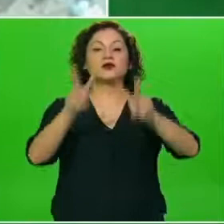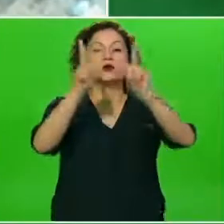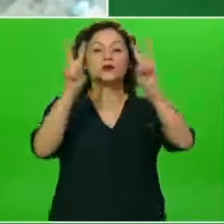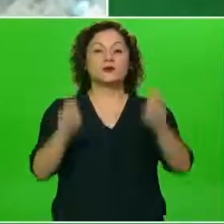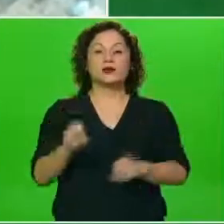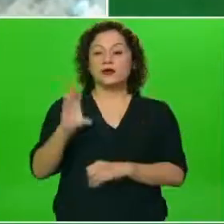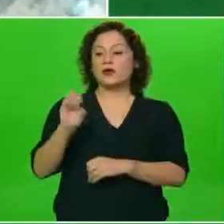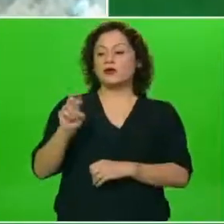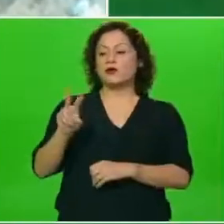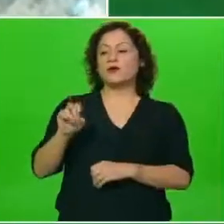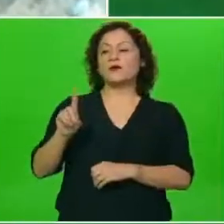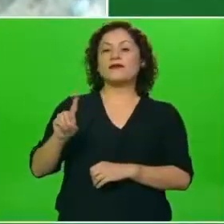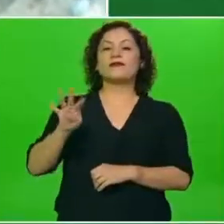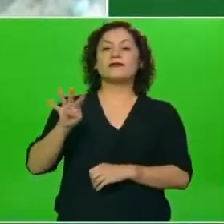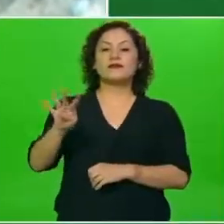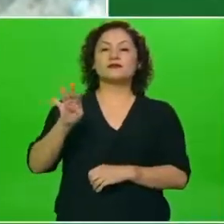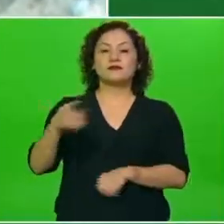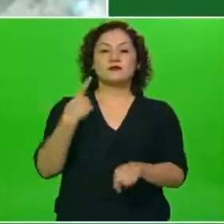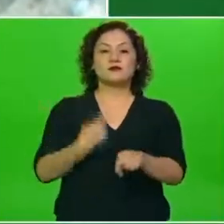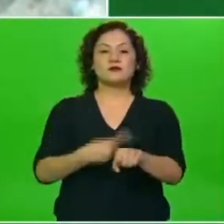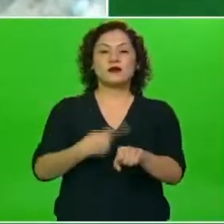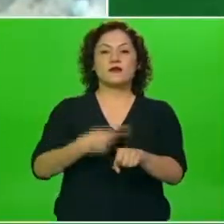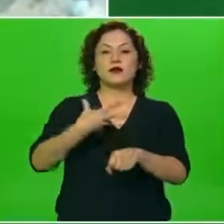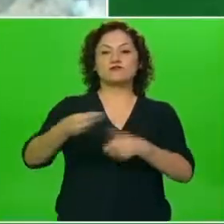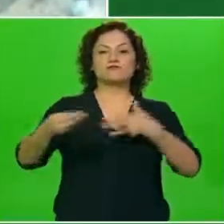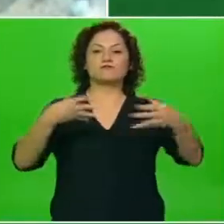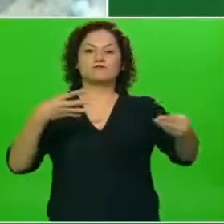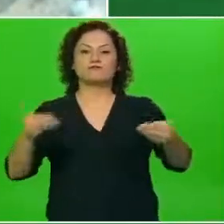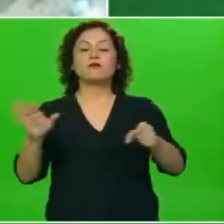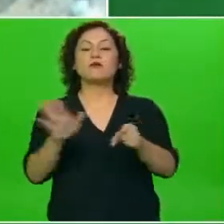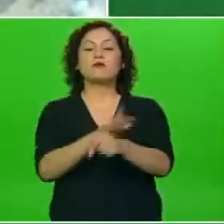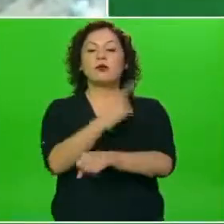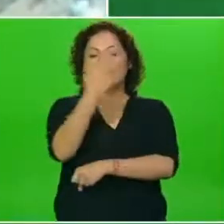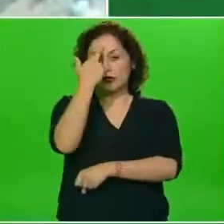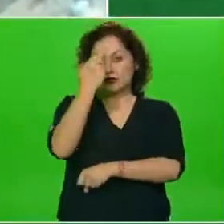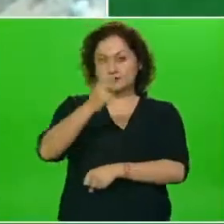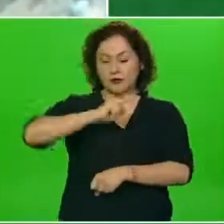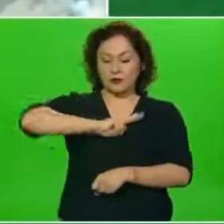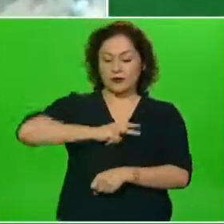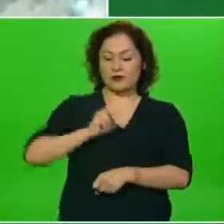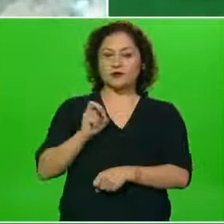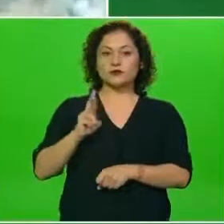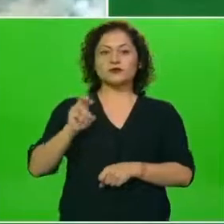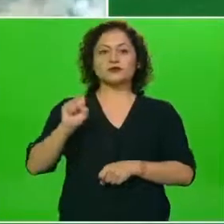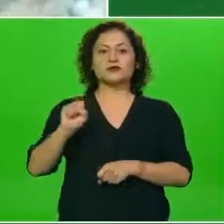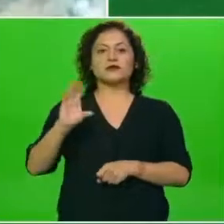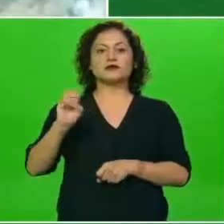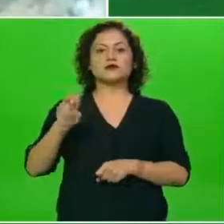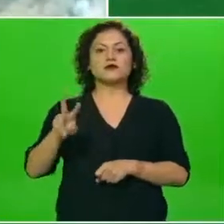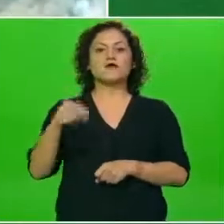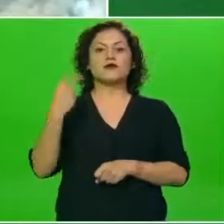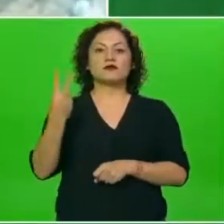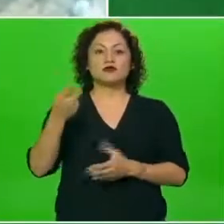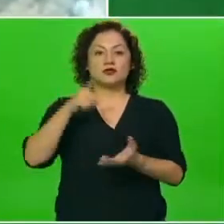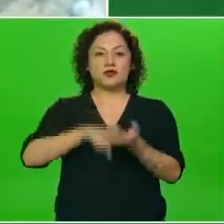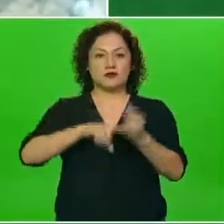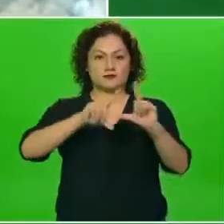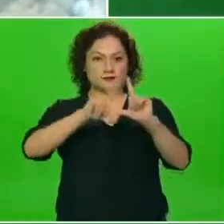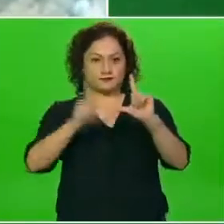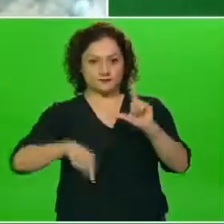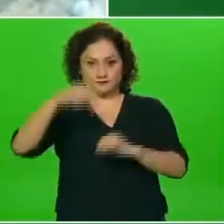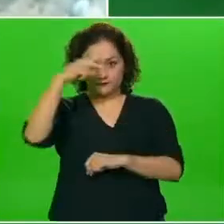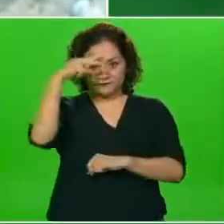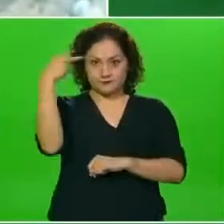COVID-19 causada por el virus del SARS-CoV-2 en nuestro país.